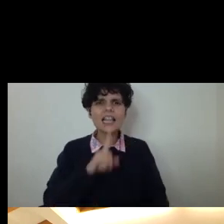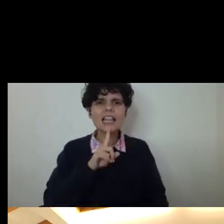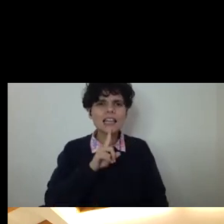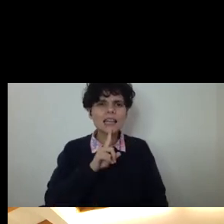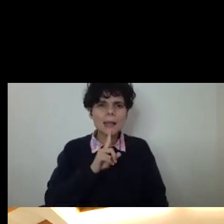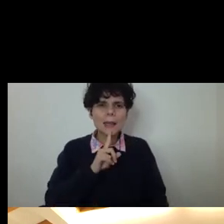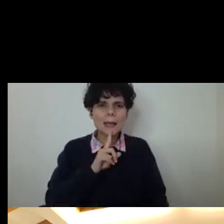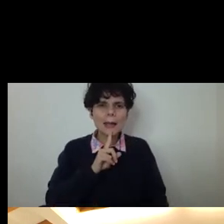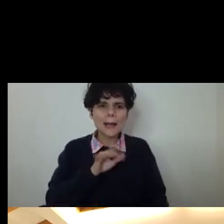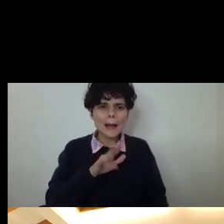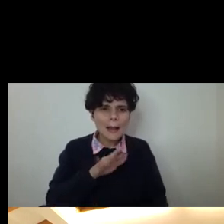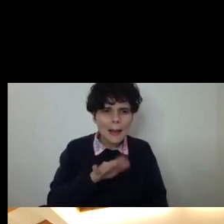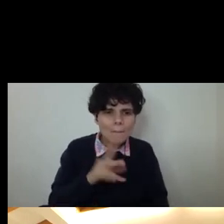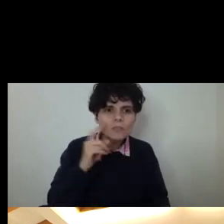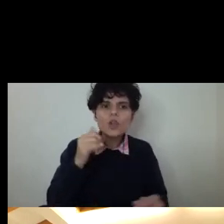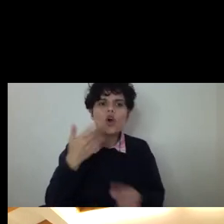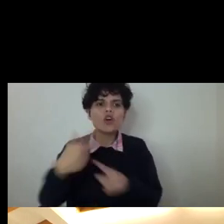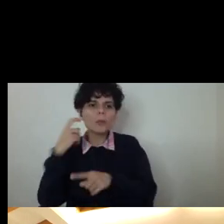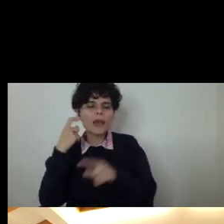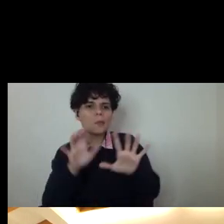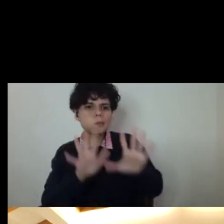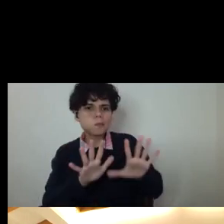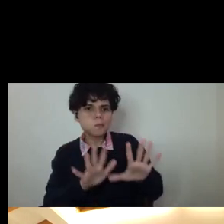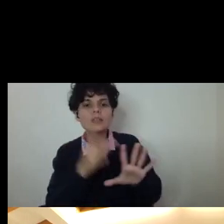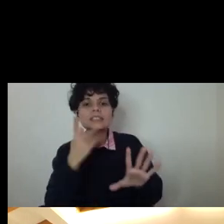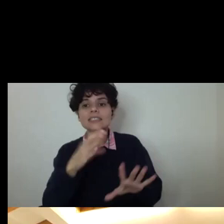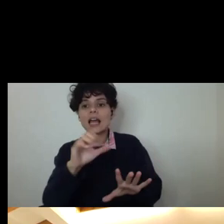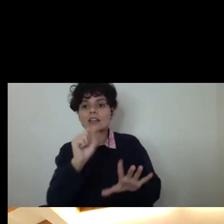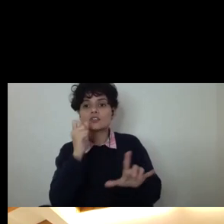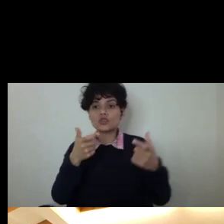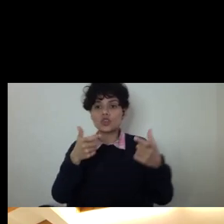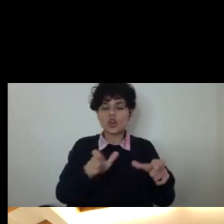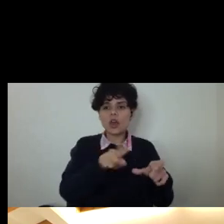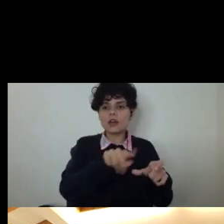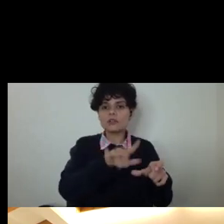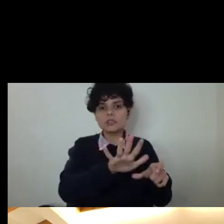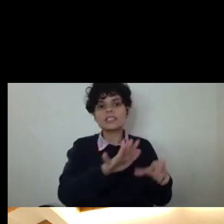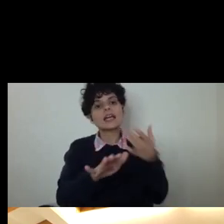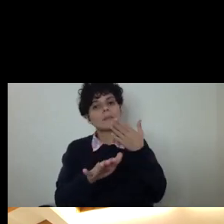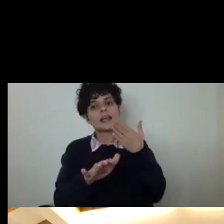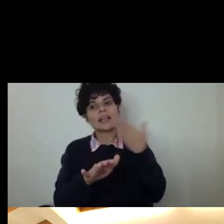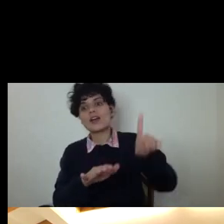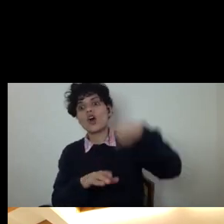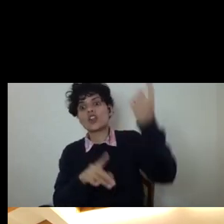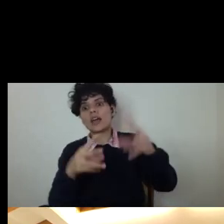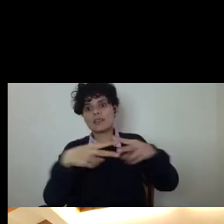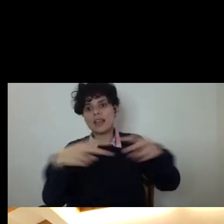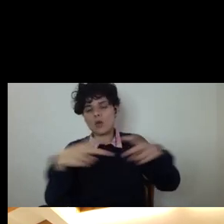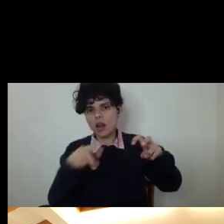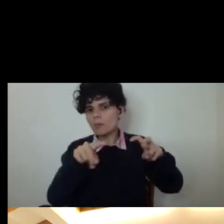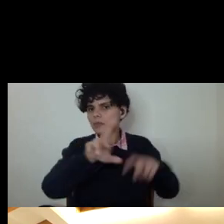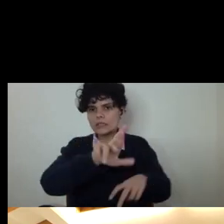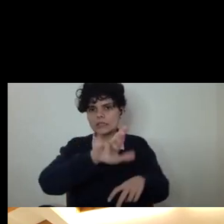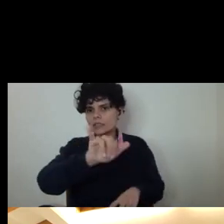de la cerca, induce liberación de calcio de las células control y también de las neuronas tratadas con esta misma ranodina